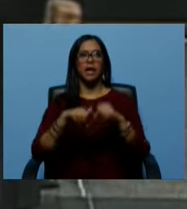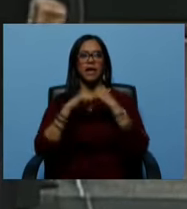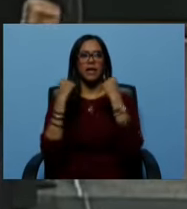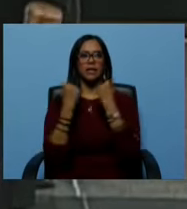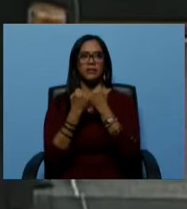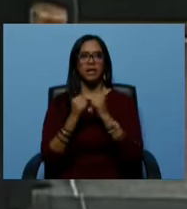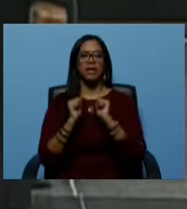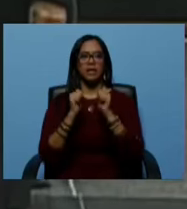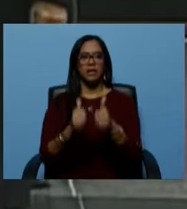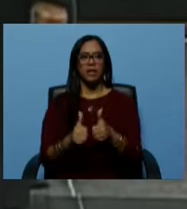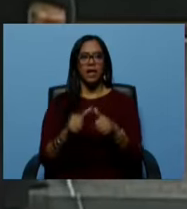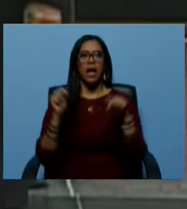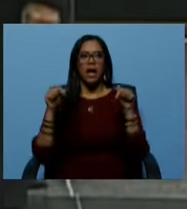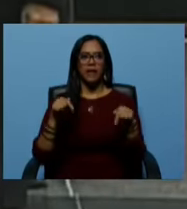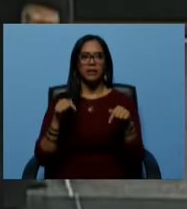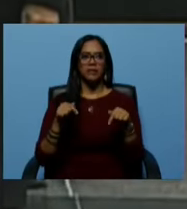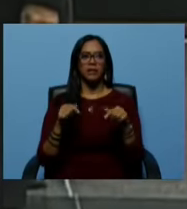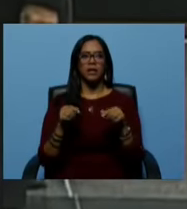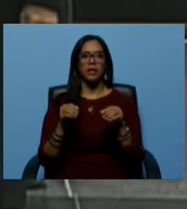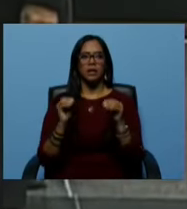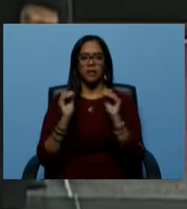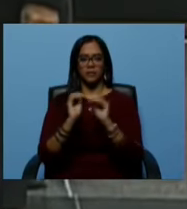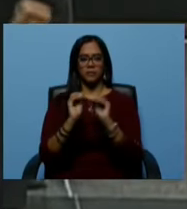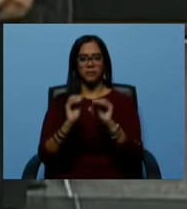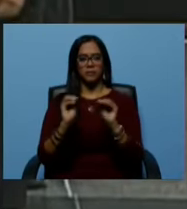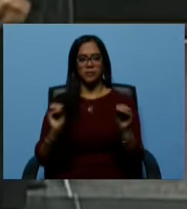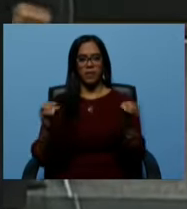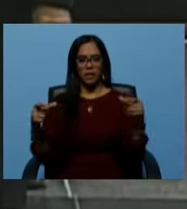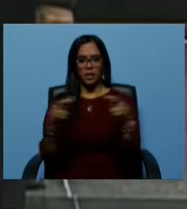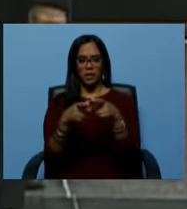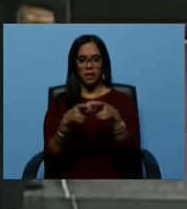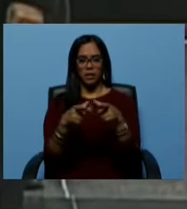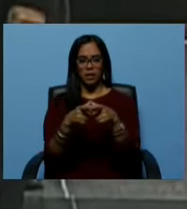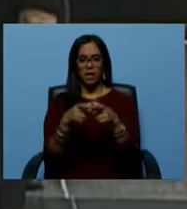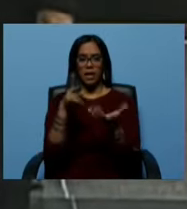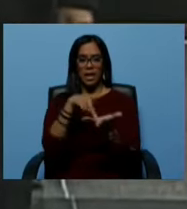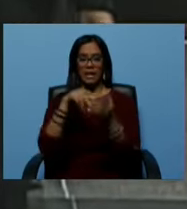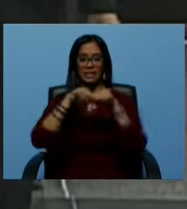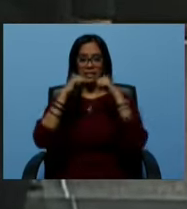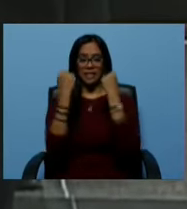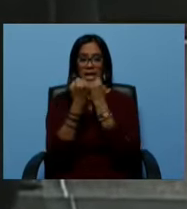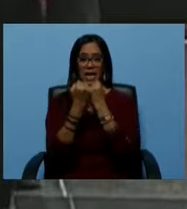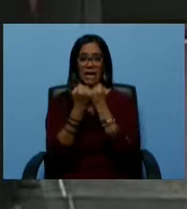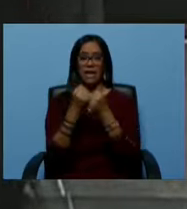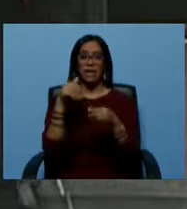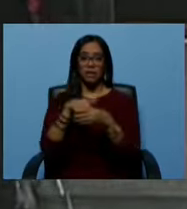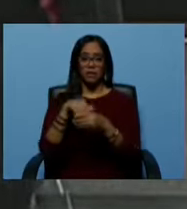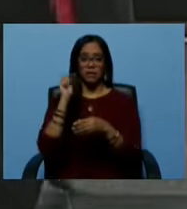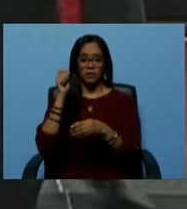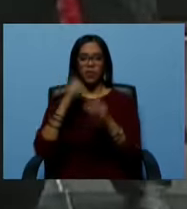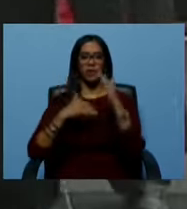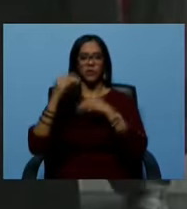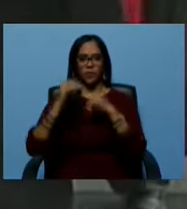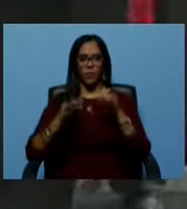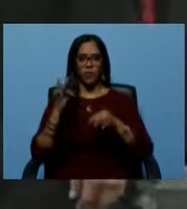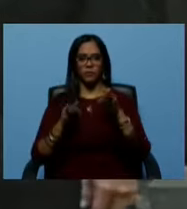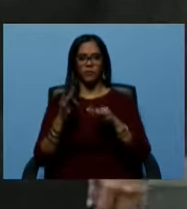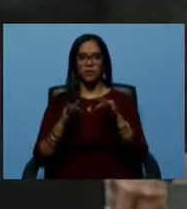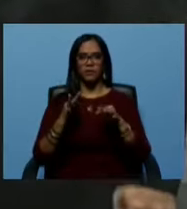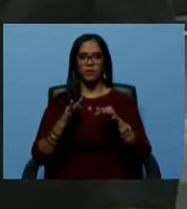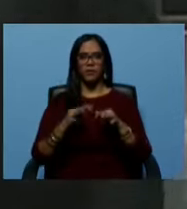y dar inicio a esta audiencia, a esta comparecencia ante la Sala Electoral del Tribunal Supremo de